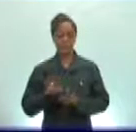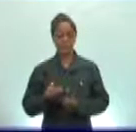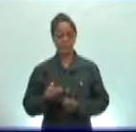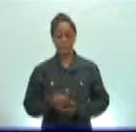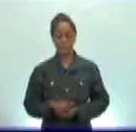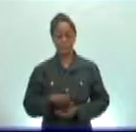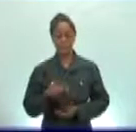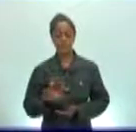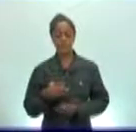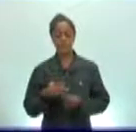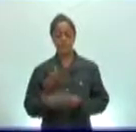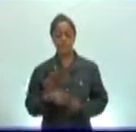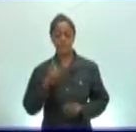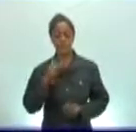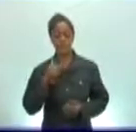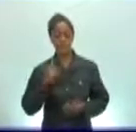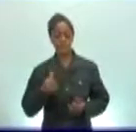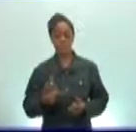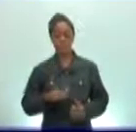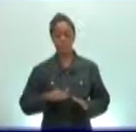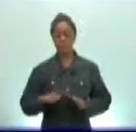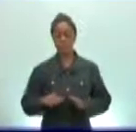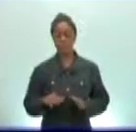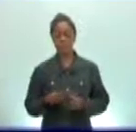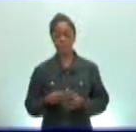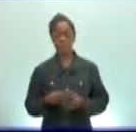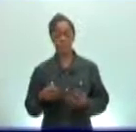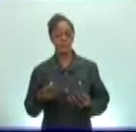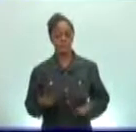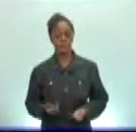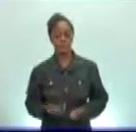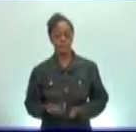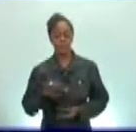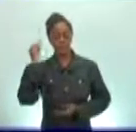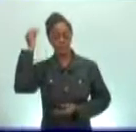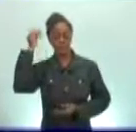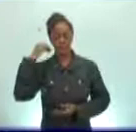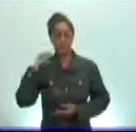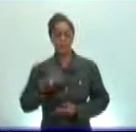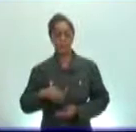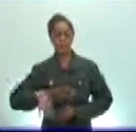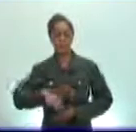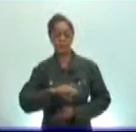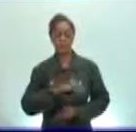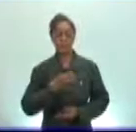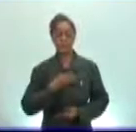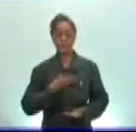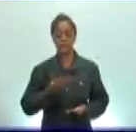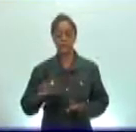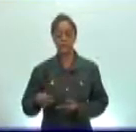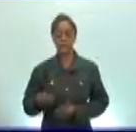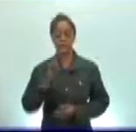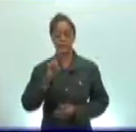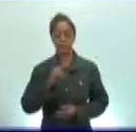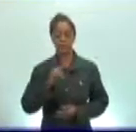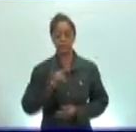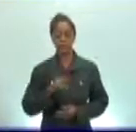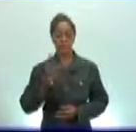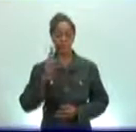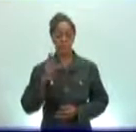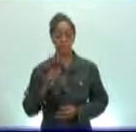y estarán en mejores condiciones para conocer todo lo que nos trae la unidad número